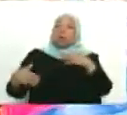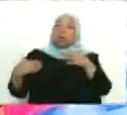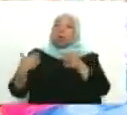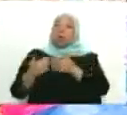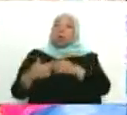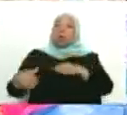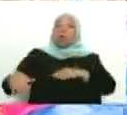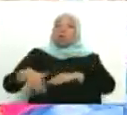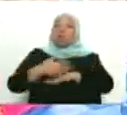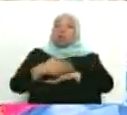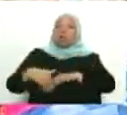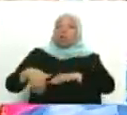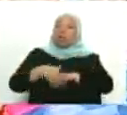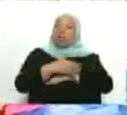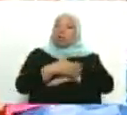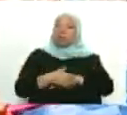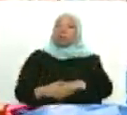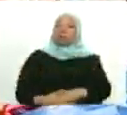avenida.